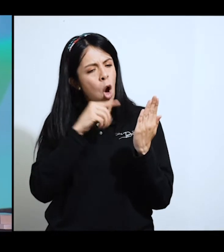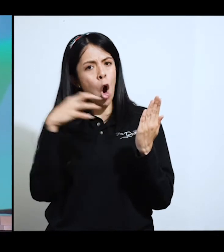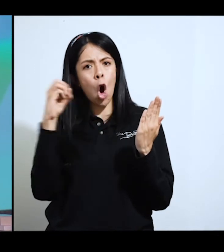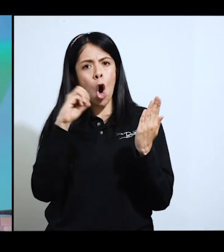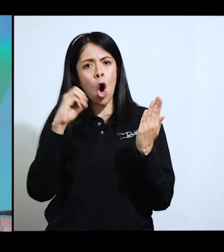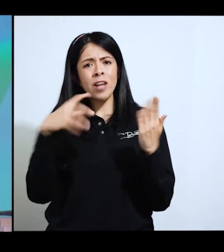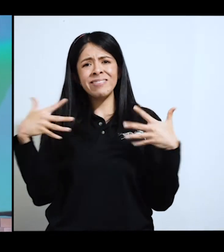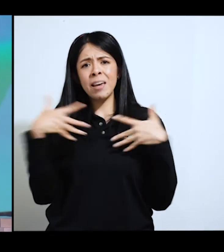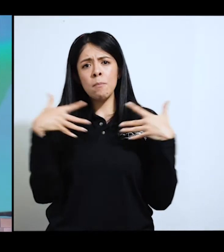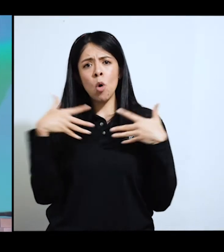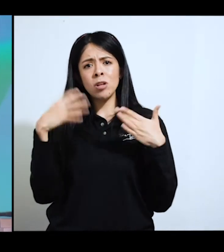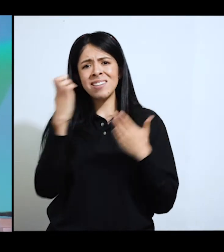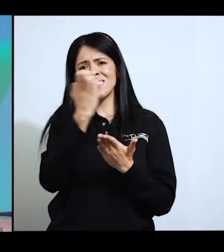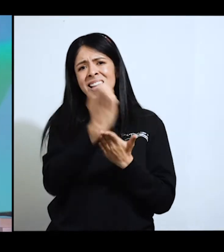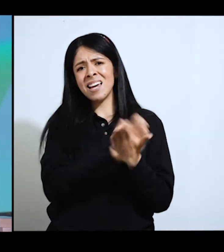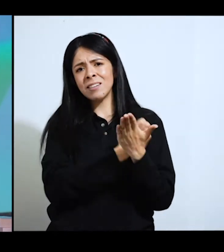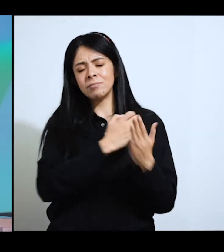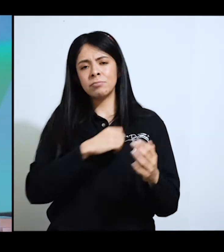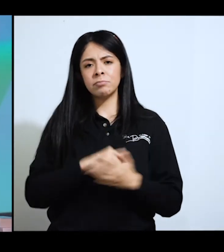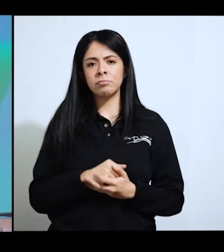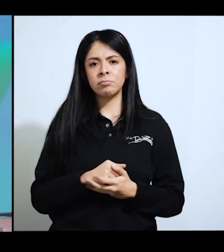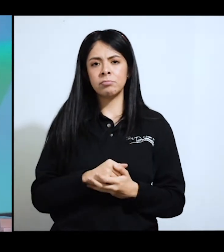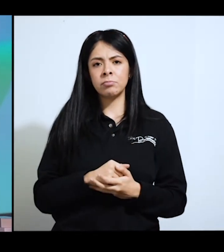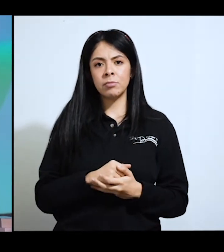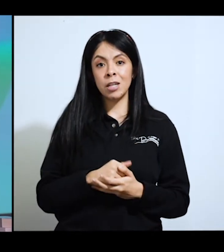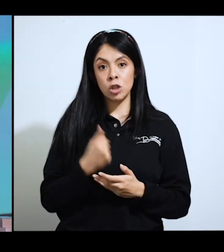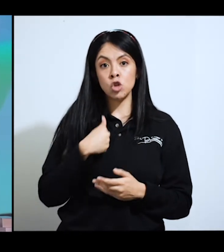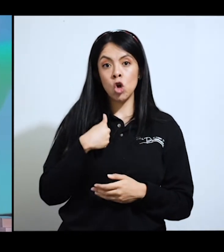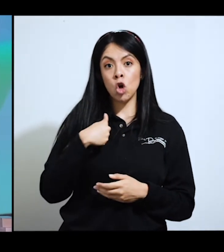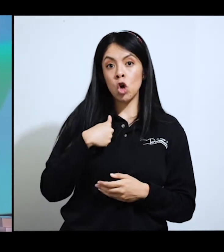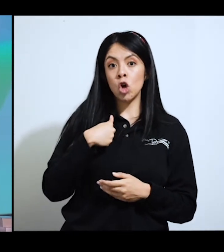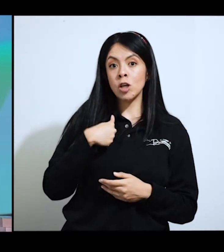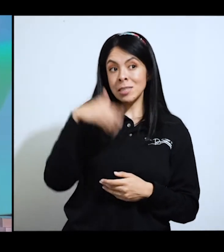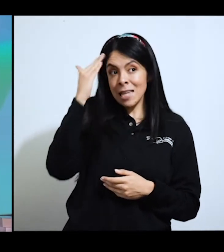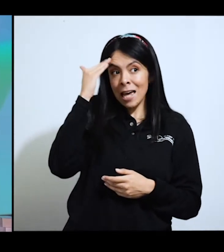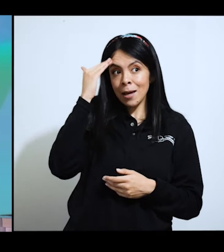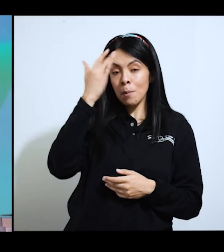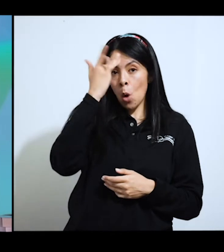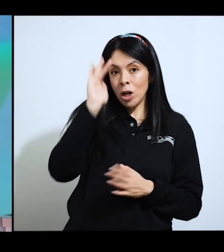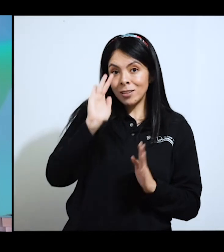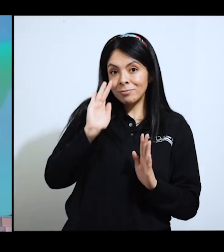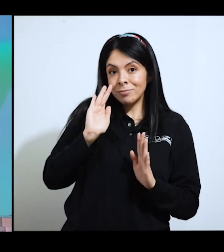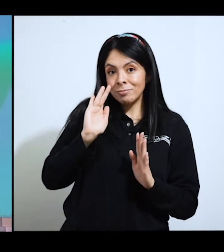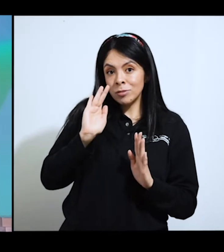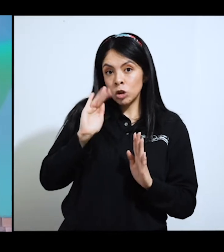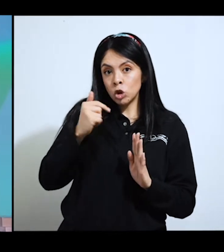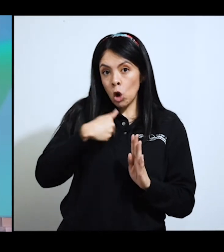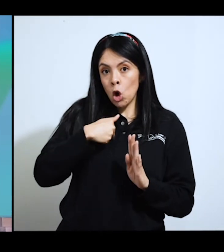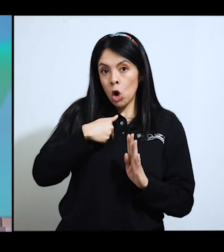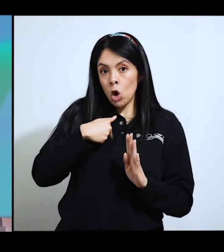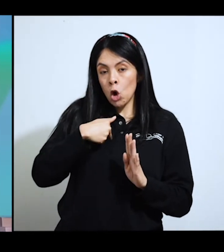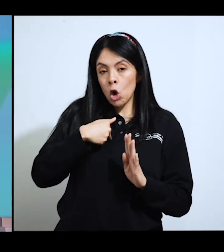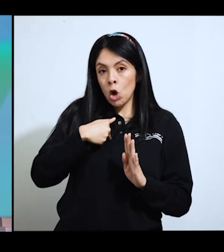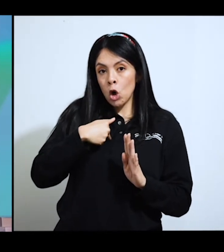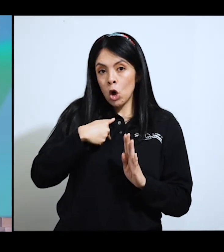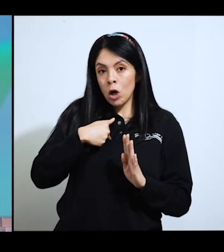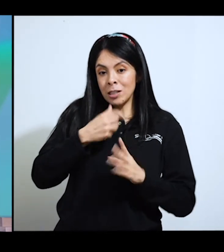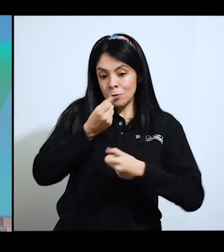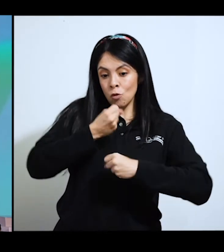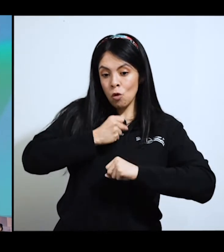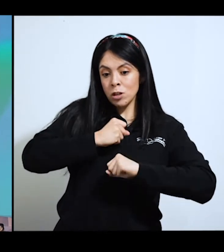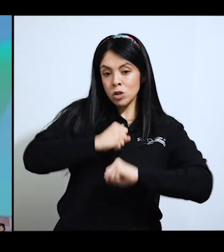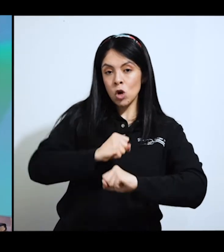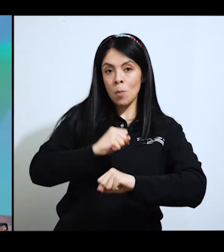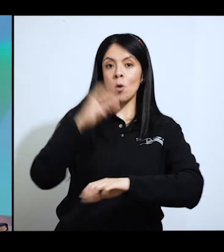la Biblia, o quizás por el temor a ser rechazados. Y lo sé porque como